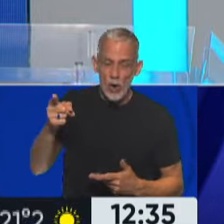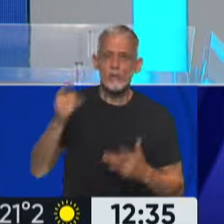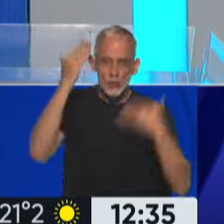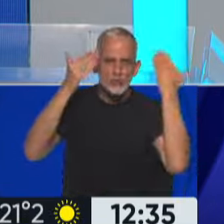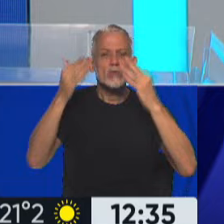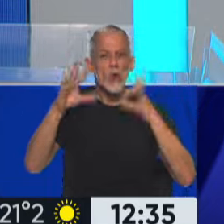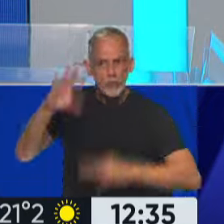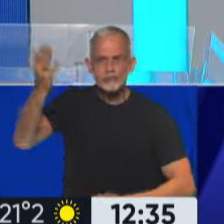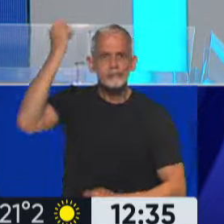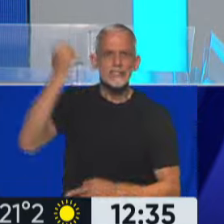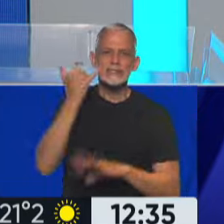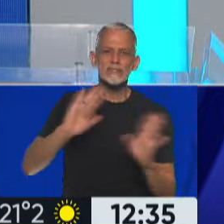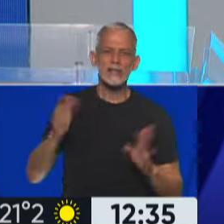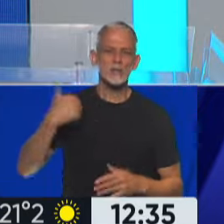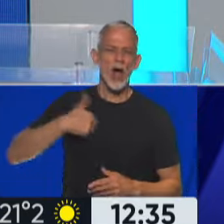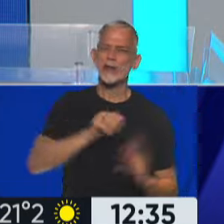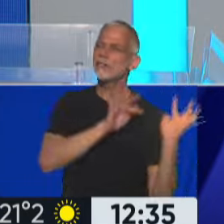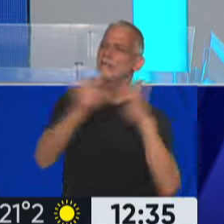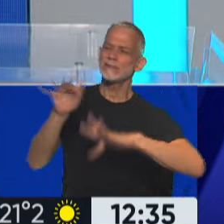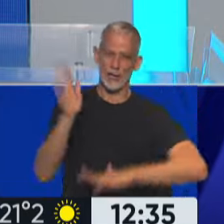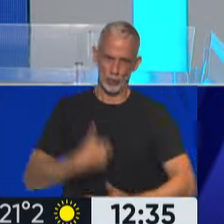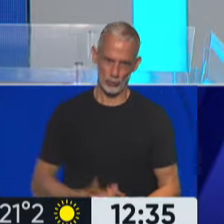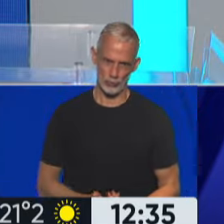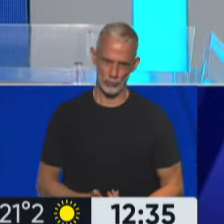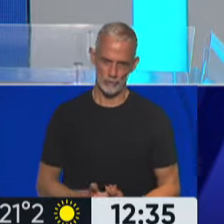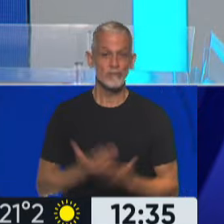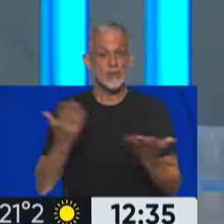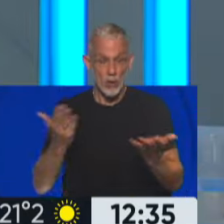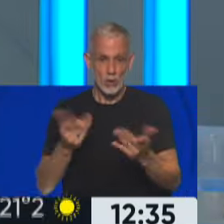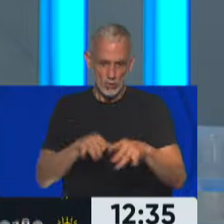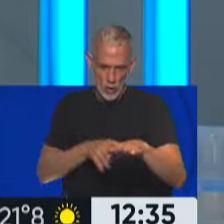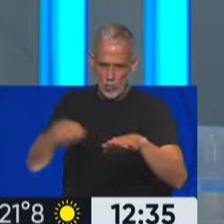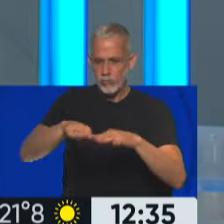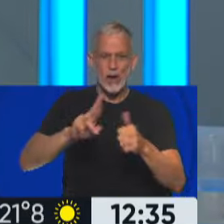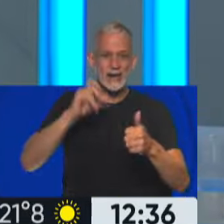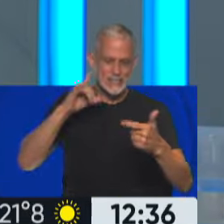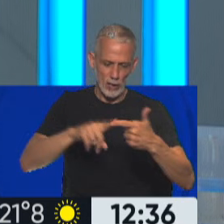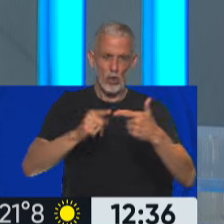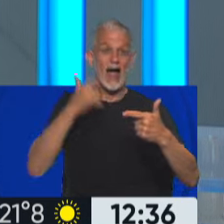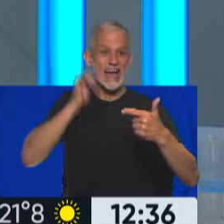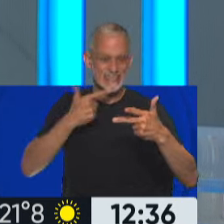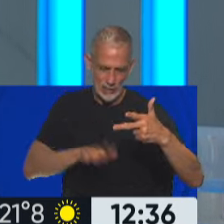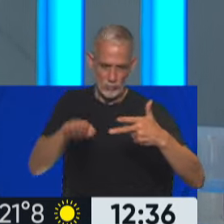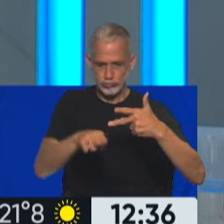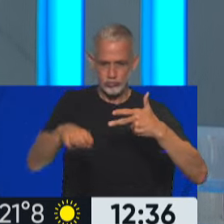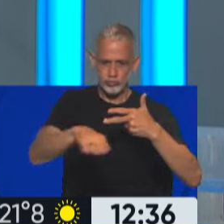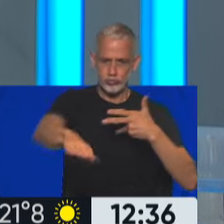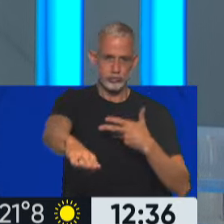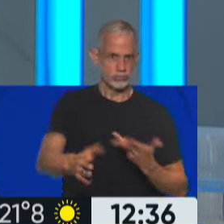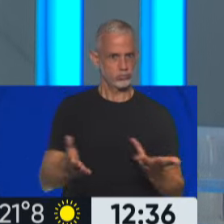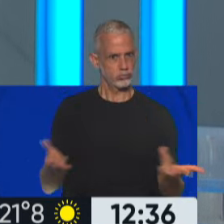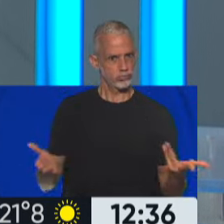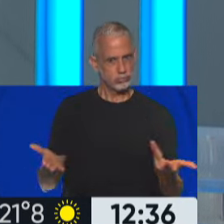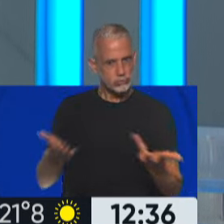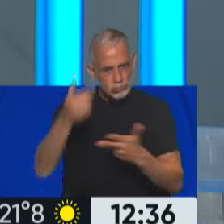suio sino tiene todo un país detrás para pasó adelantó a richardo a gasli a Nico hulken estamos hablando de